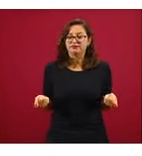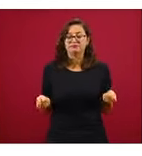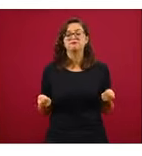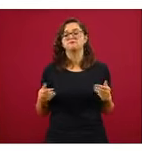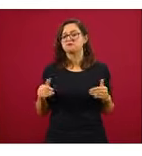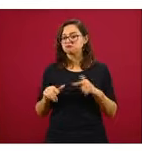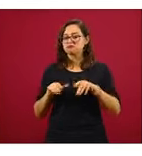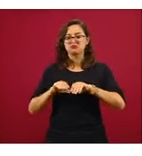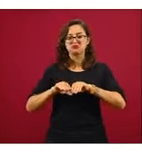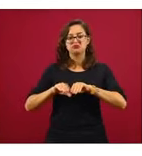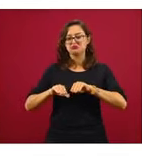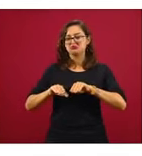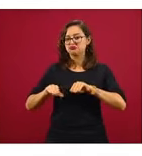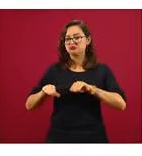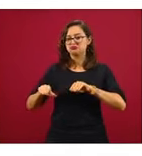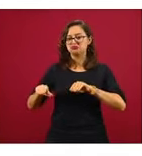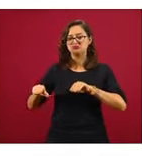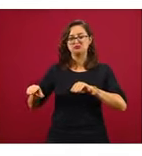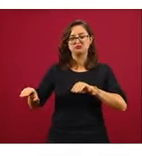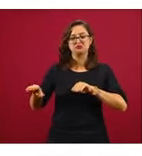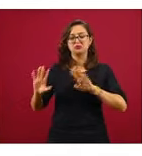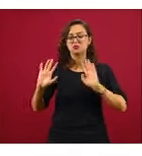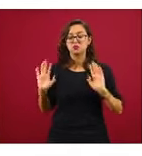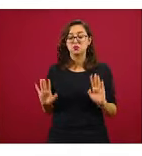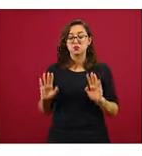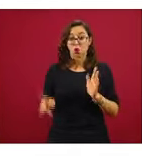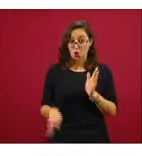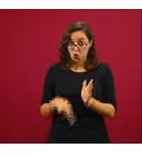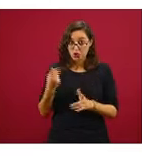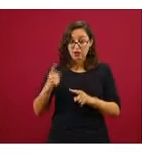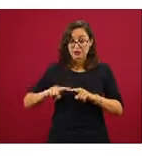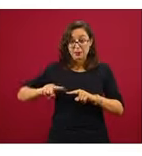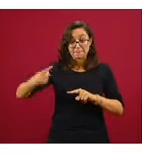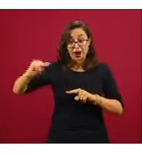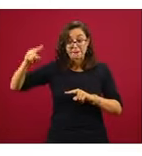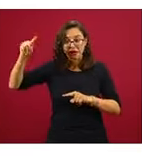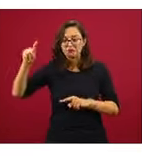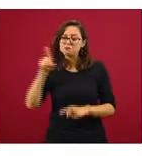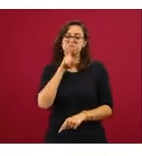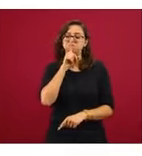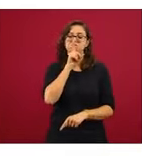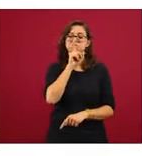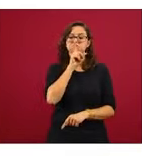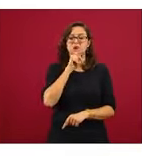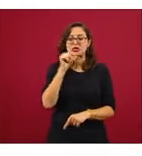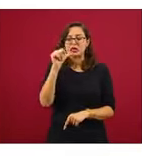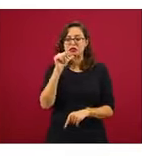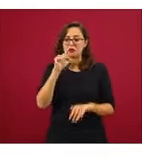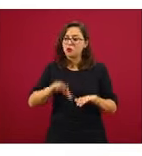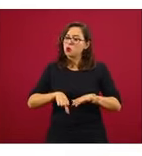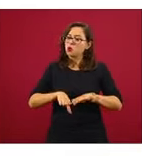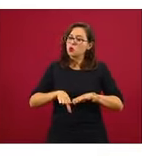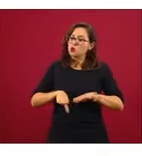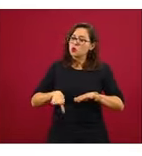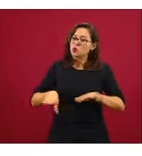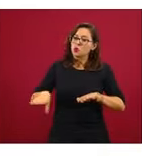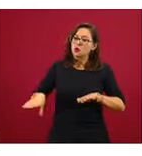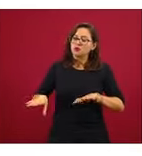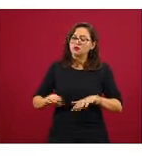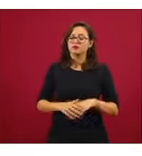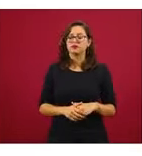se ha mantenido en una meseta y ya Apatzingán no ha contribuido a la segunda curva o al segundo pico que vemos